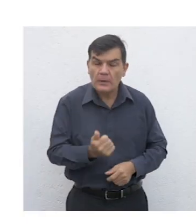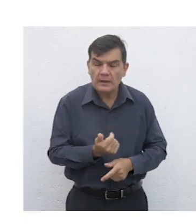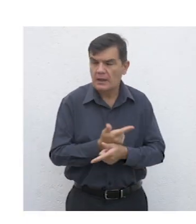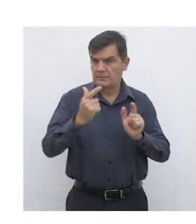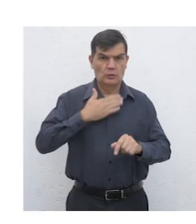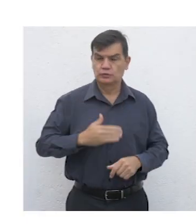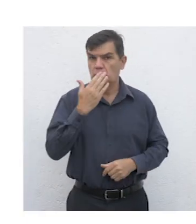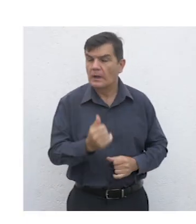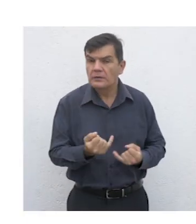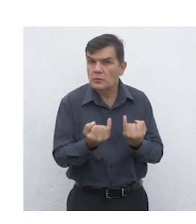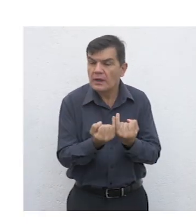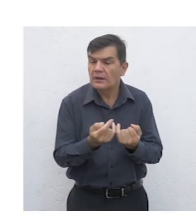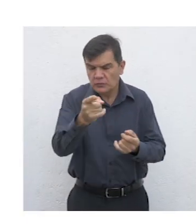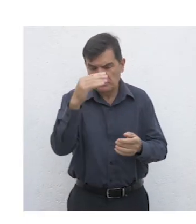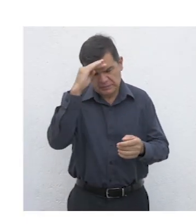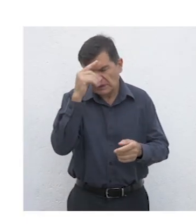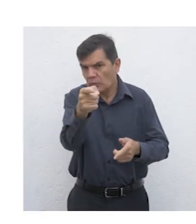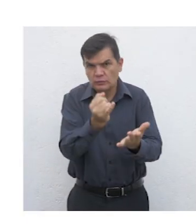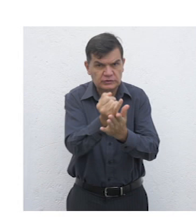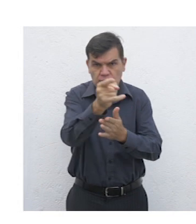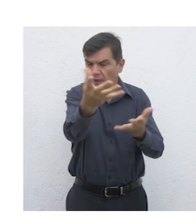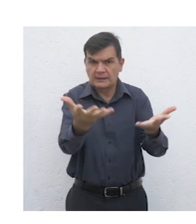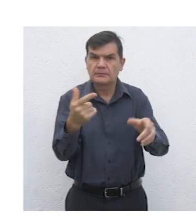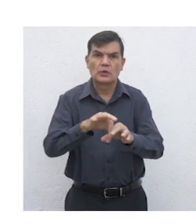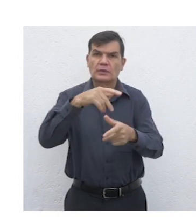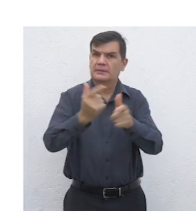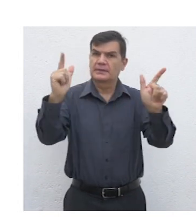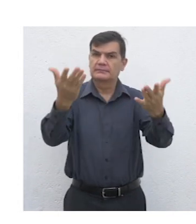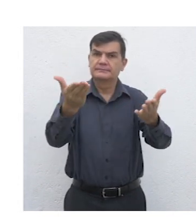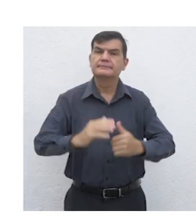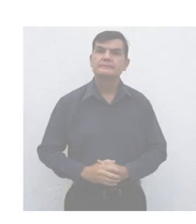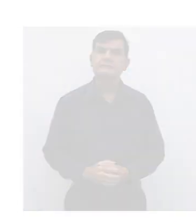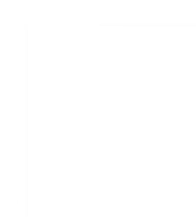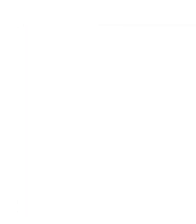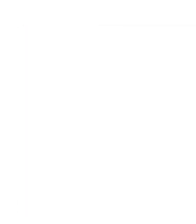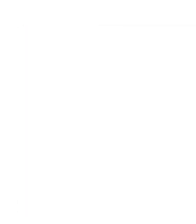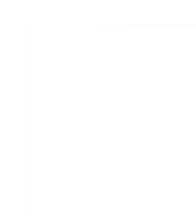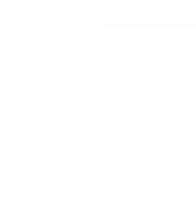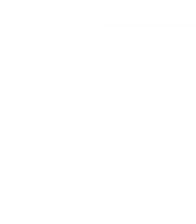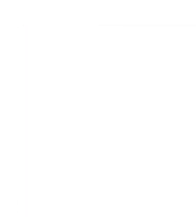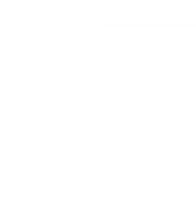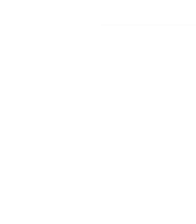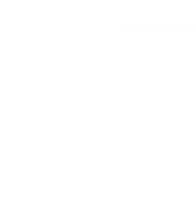no hay democracia. ¿Y sin democracia? Piénsalo. La decisión es solo tuya. Vota libre. IEPC Guerrero.